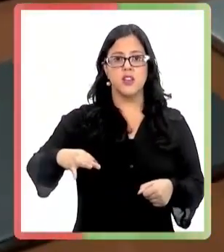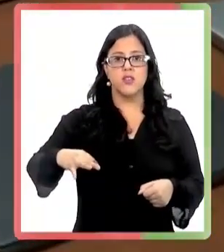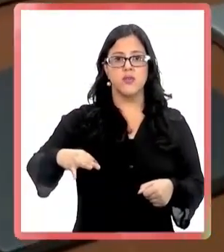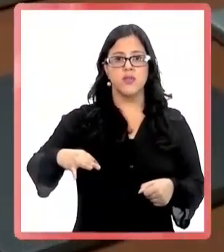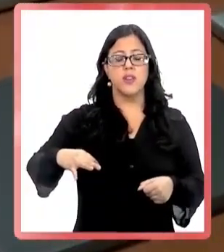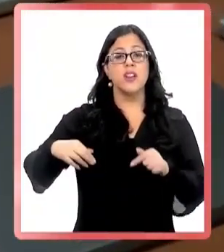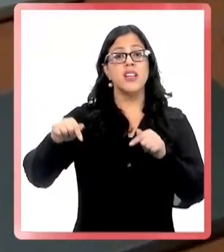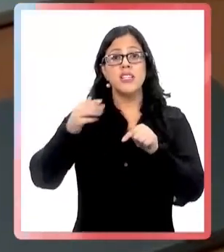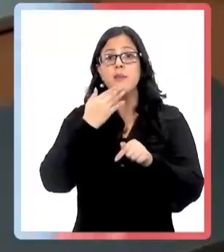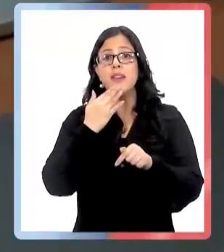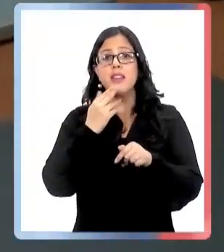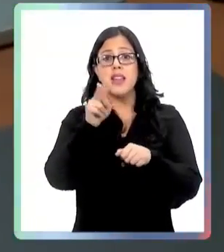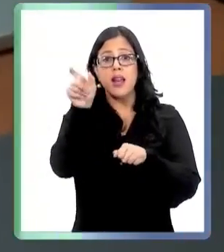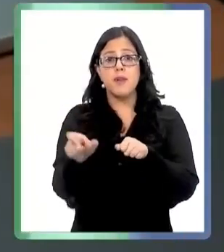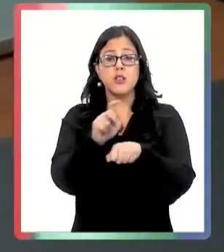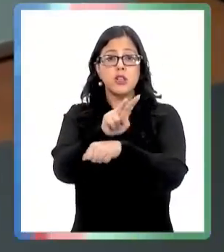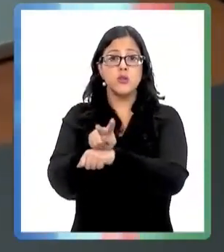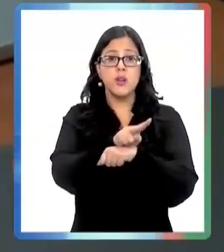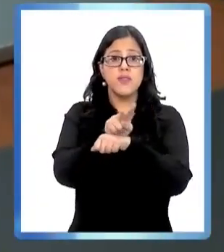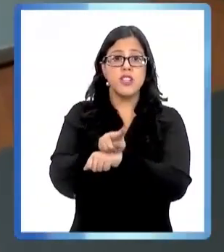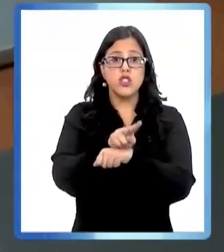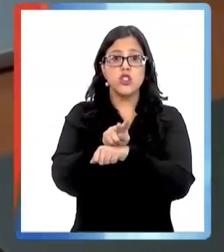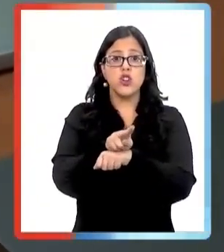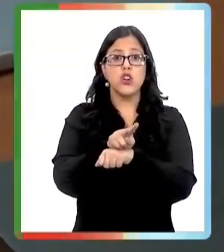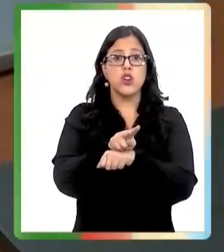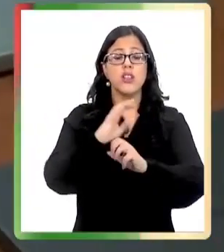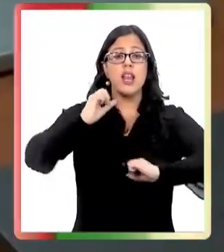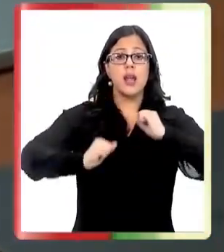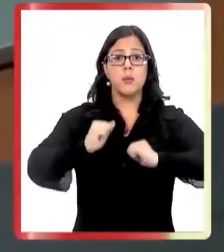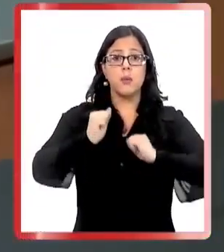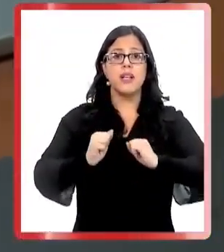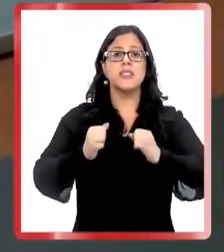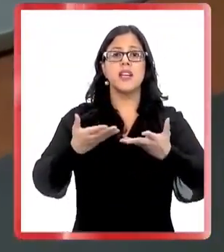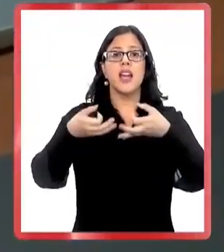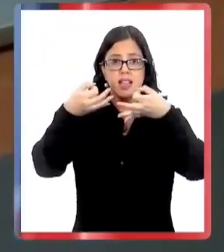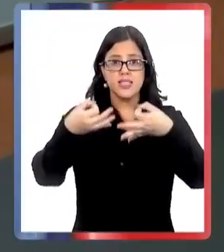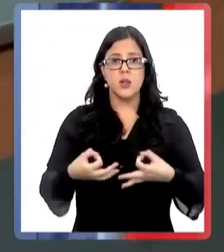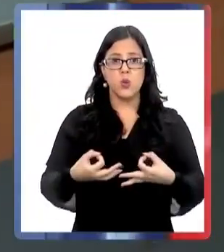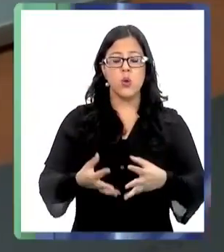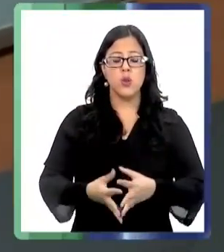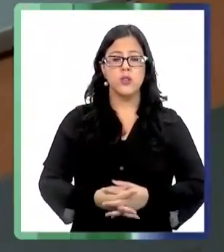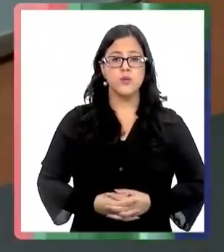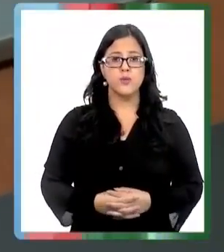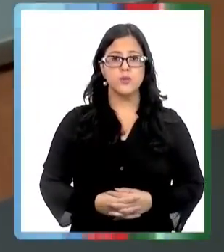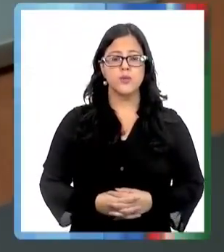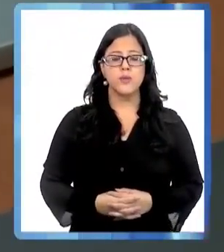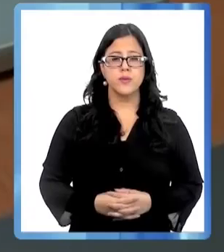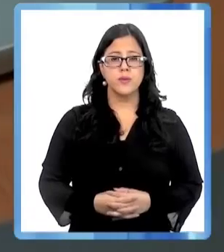seguridad del Ministerio de Bienes Nacionales y al supervisor de la empresa de seguridad.